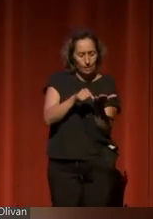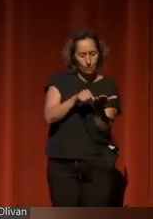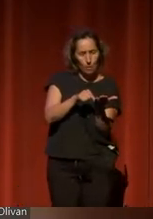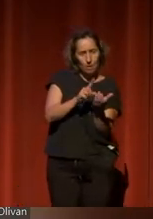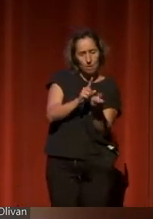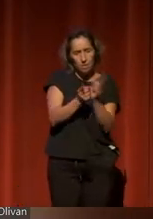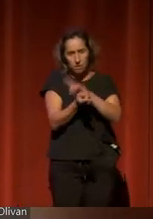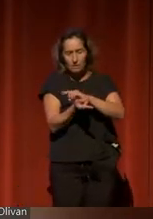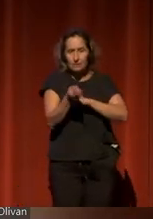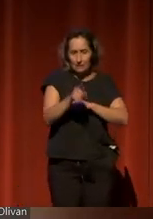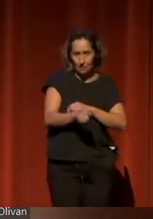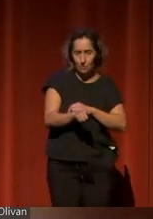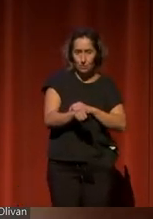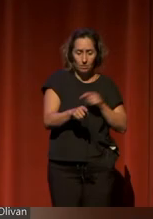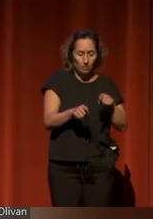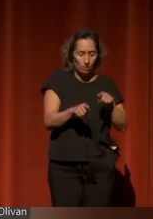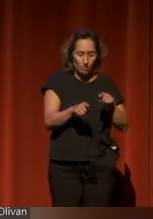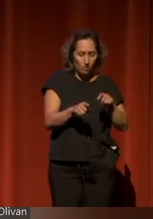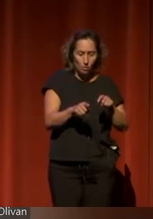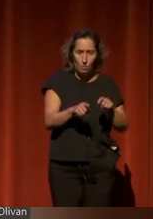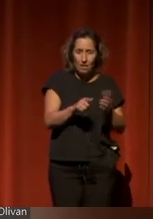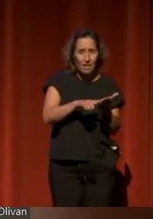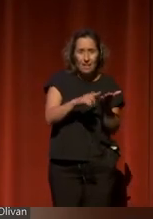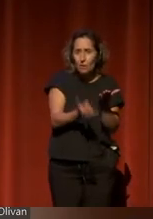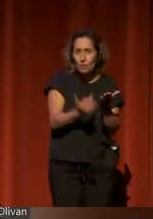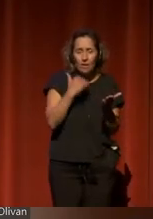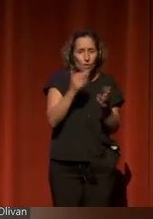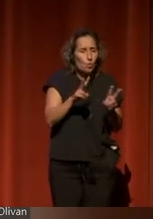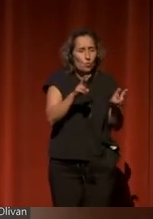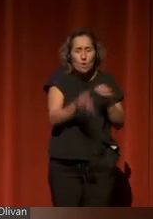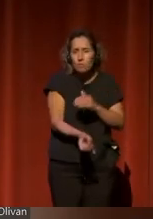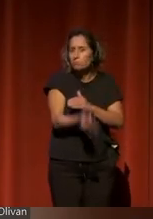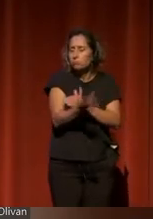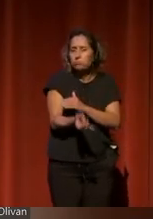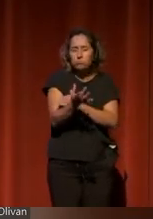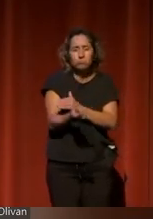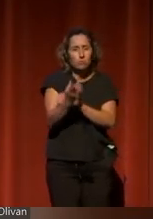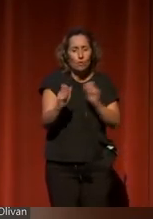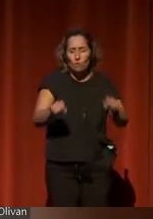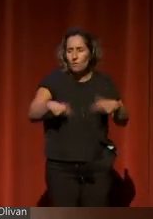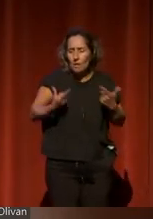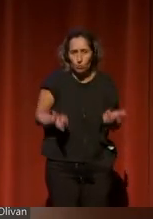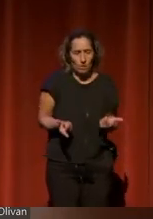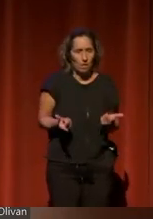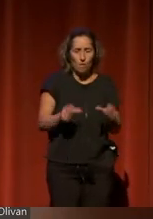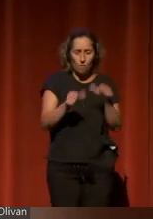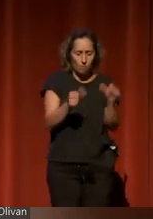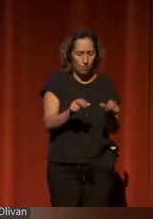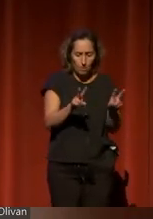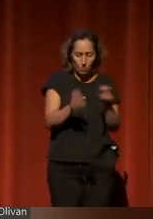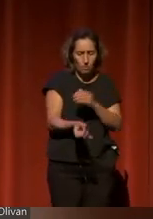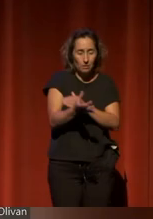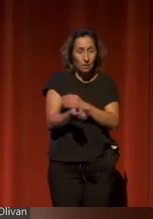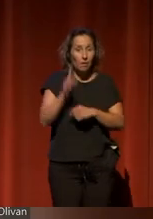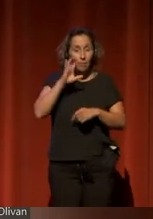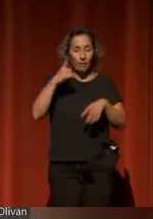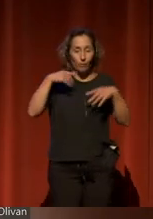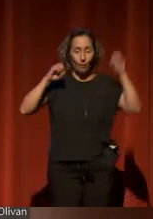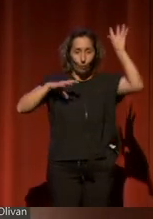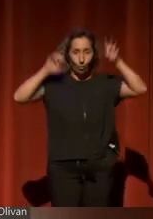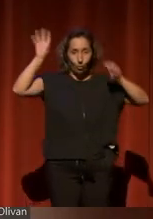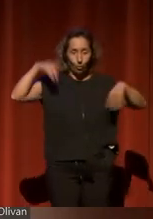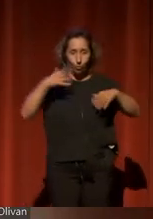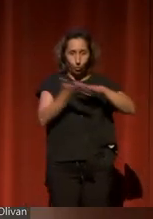lenguaje es una fuente natural de innovación y por eso en ocasiones Bueno pues parece que estamos hablando un poco en en marciano